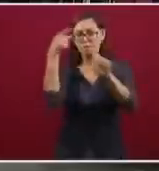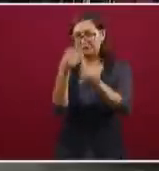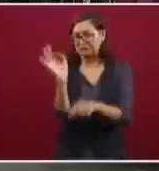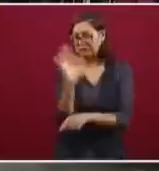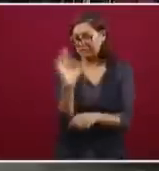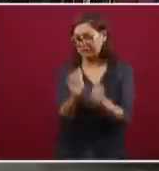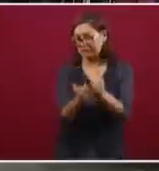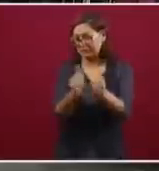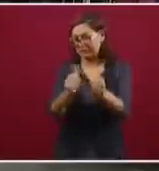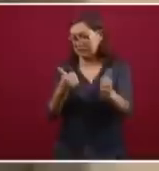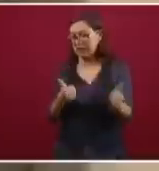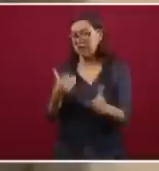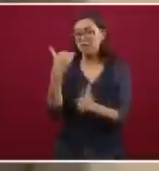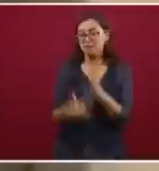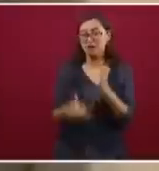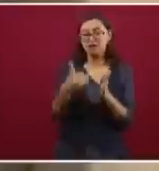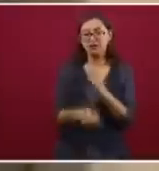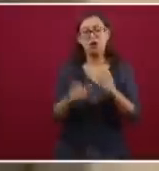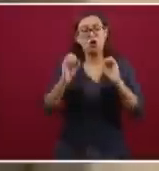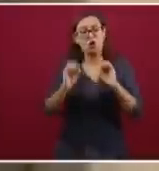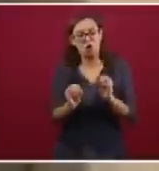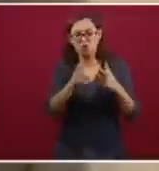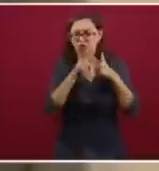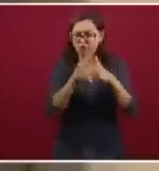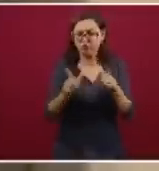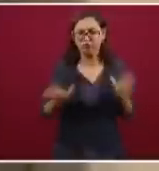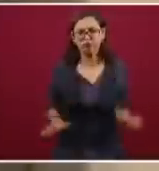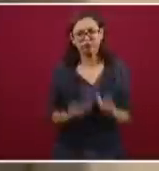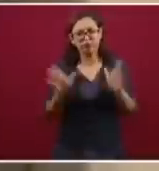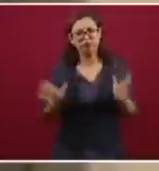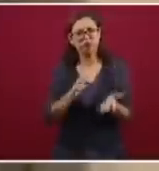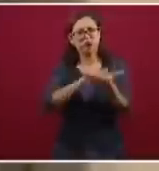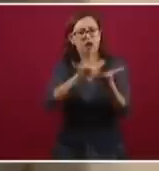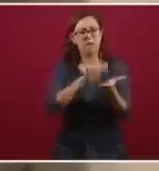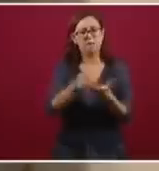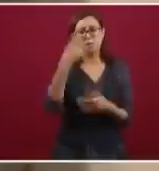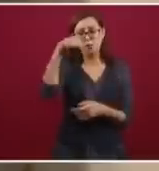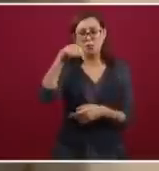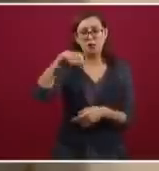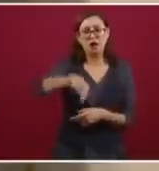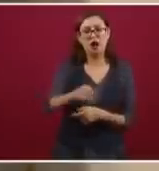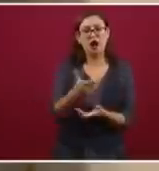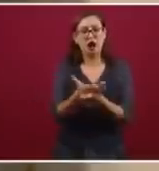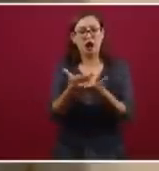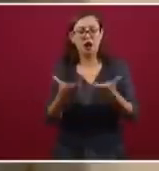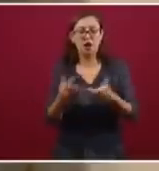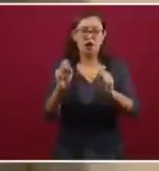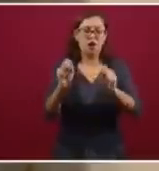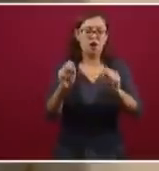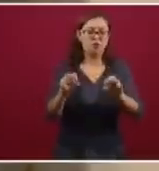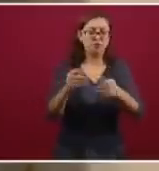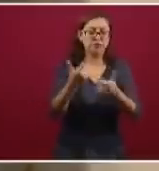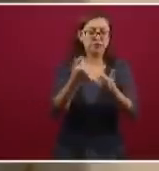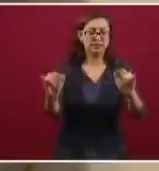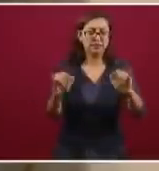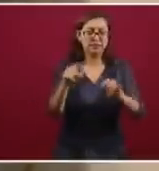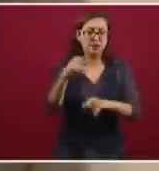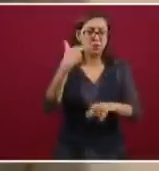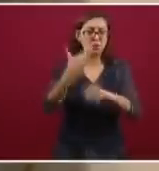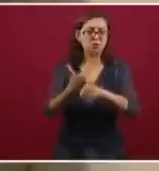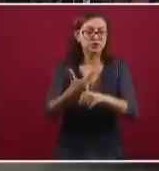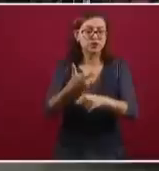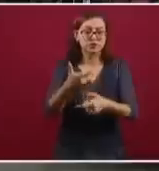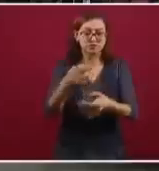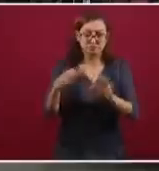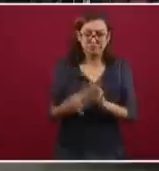o va a haber todo el apoyo para el cumplimiento de las metas que esta oficina que usted inauguró, pues ahora sí que cumpla sus